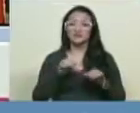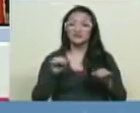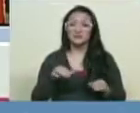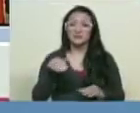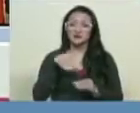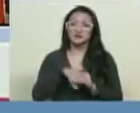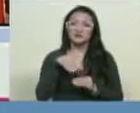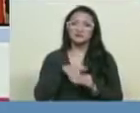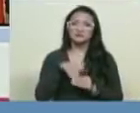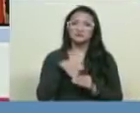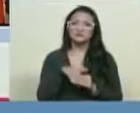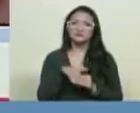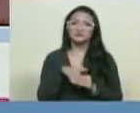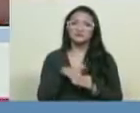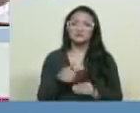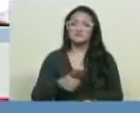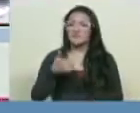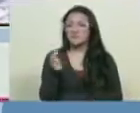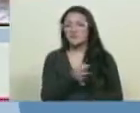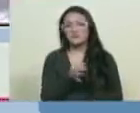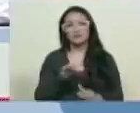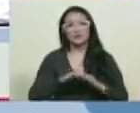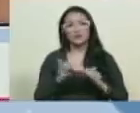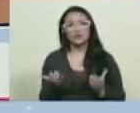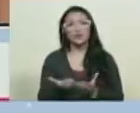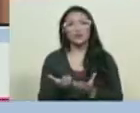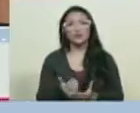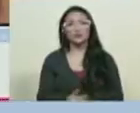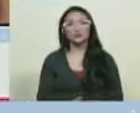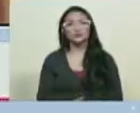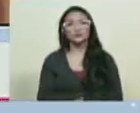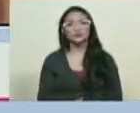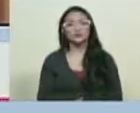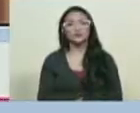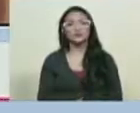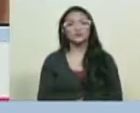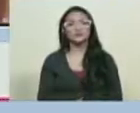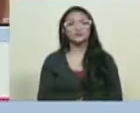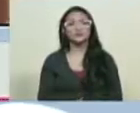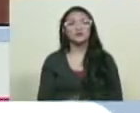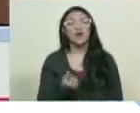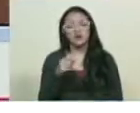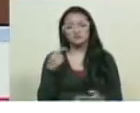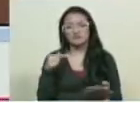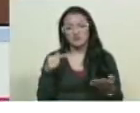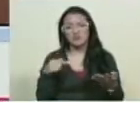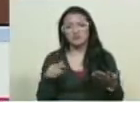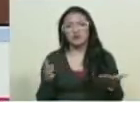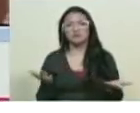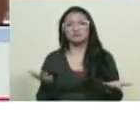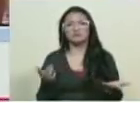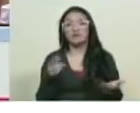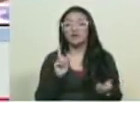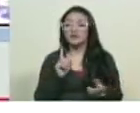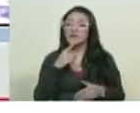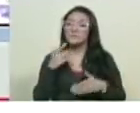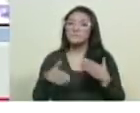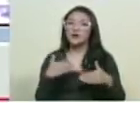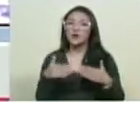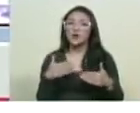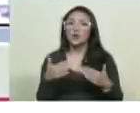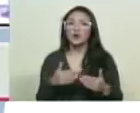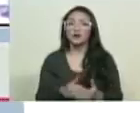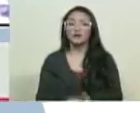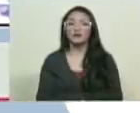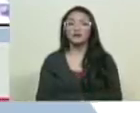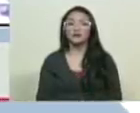electoral, digamos, el más perfecto, o el menos perfectible, porque tiene condiciones también para ir mejorando. El